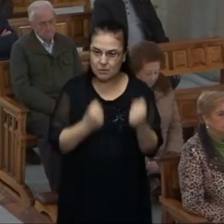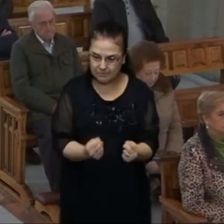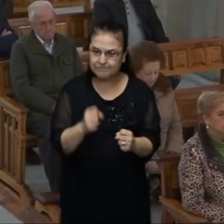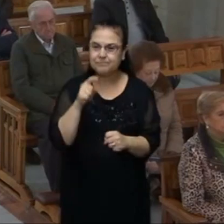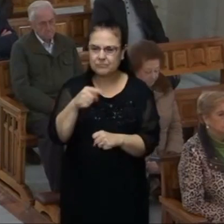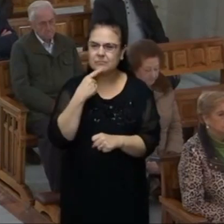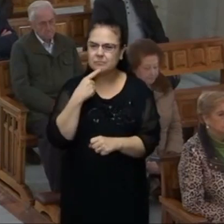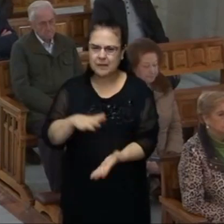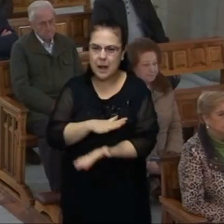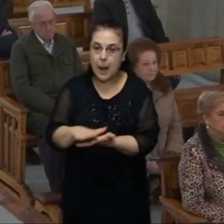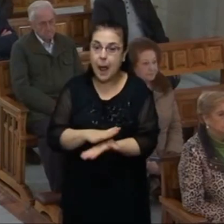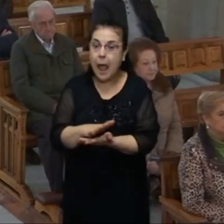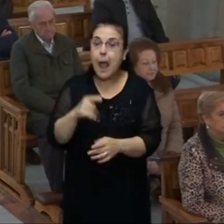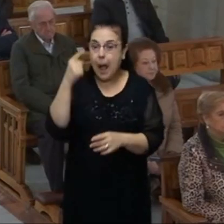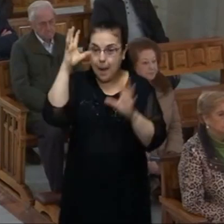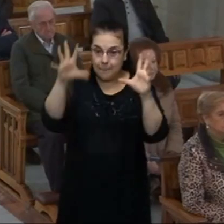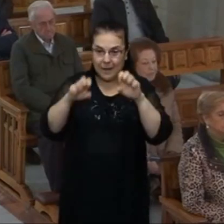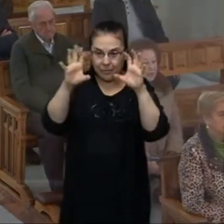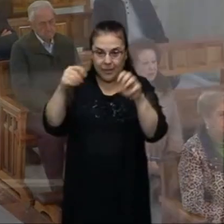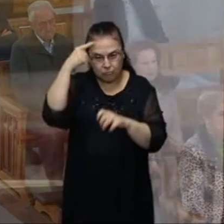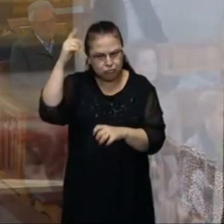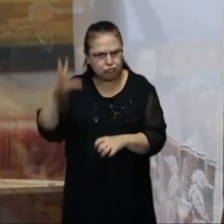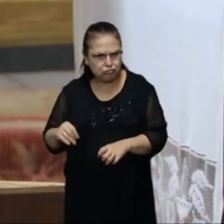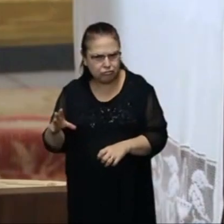aprendáis sabiduría y no pequéis.